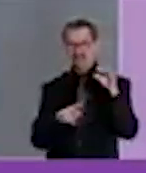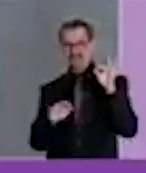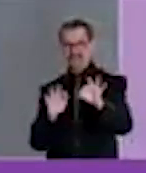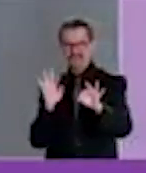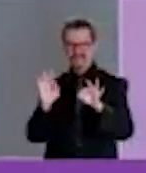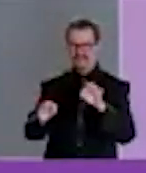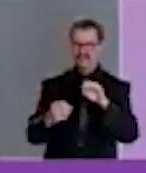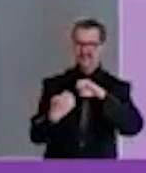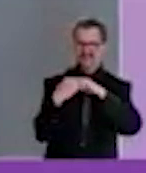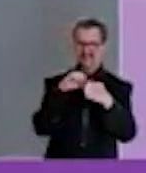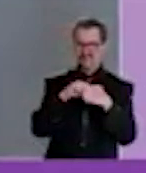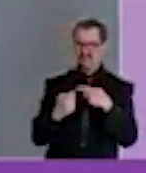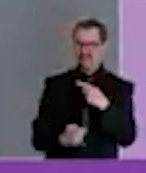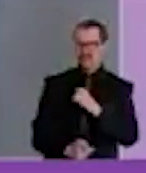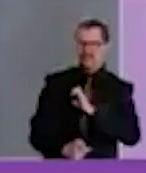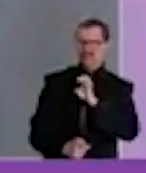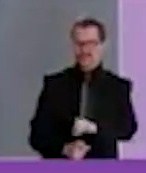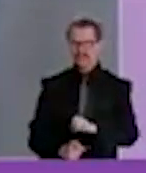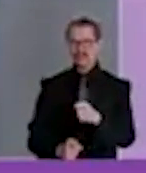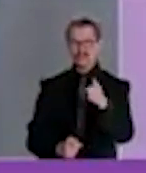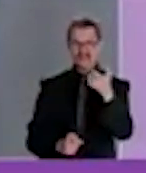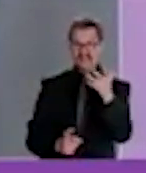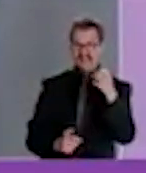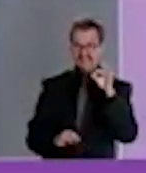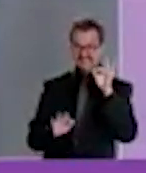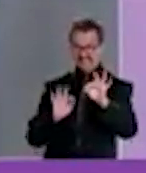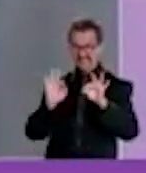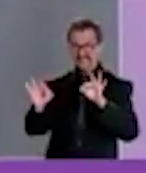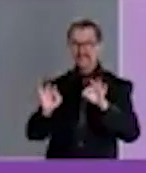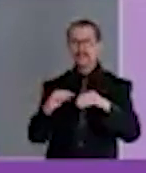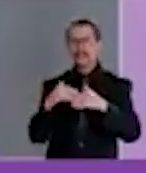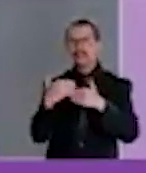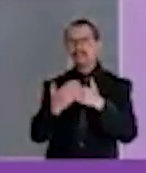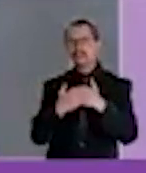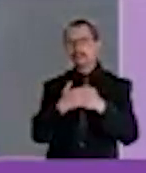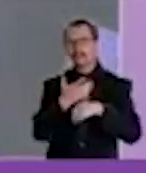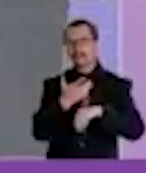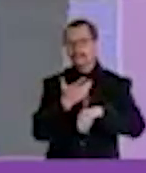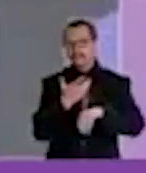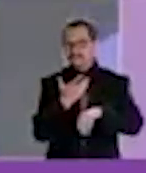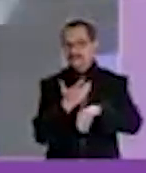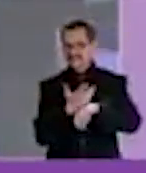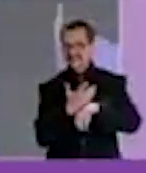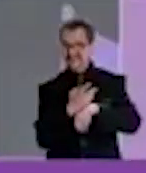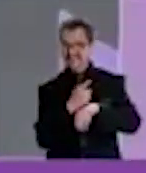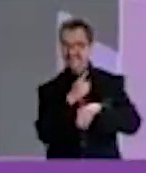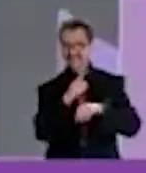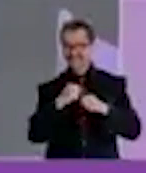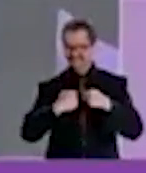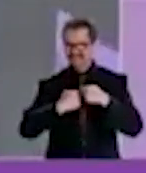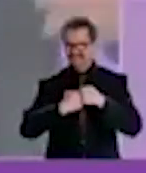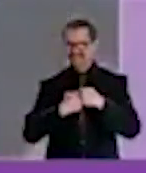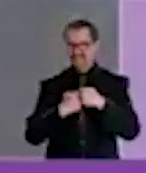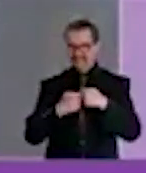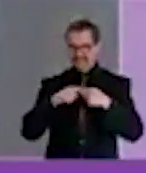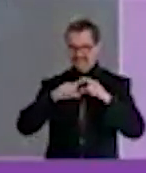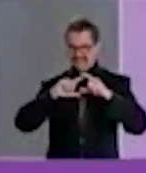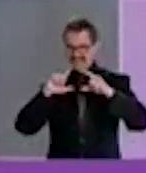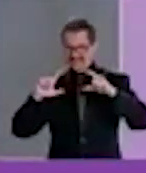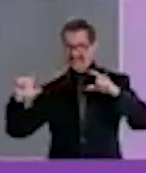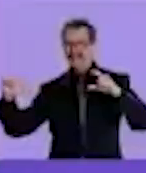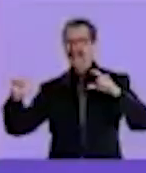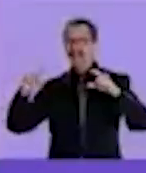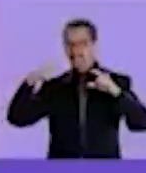de la república para tumbar esos muros entre mexicanos este lado de este lado de la frontera en la reconciliación